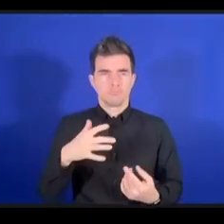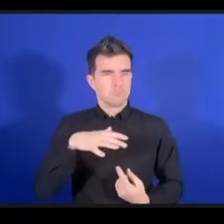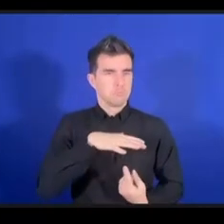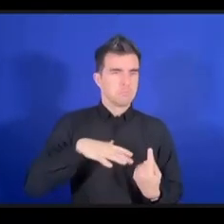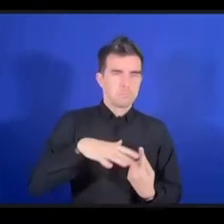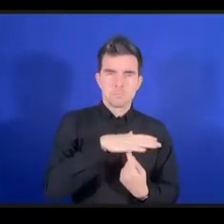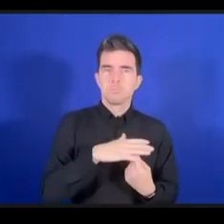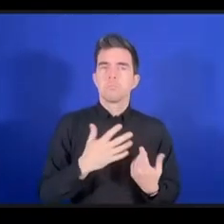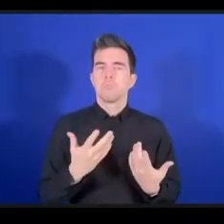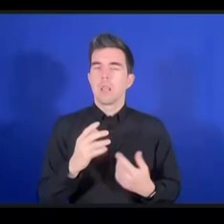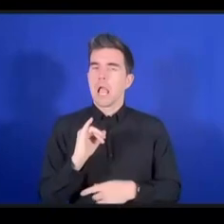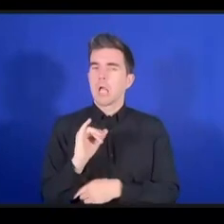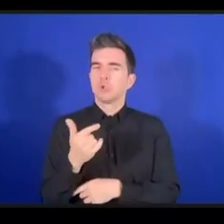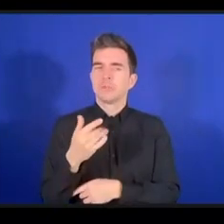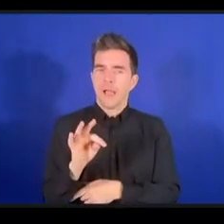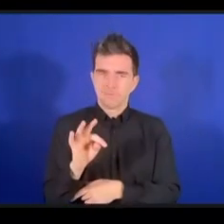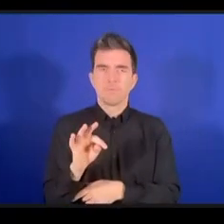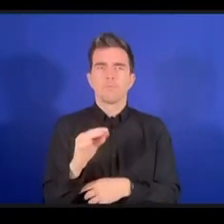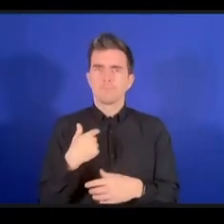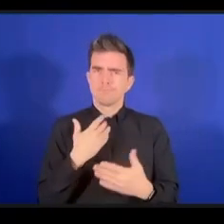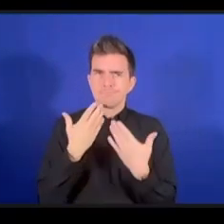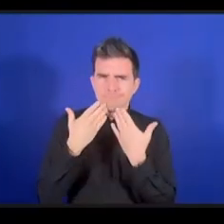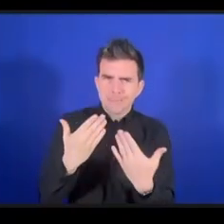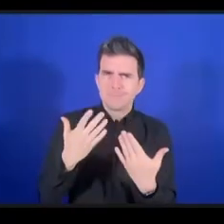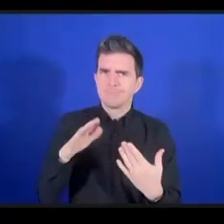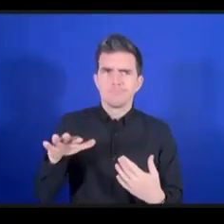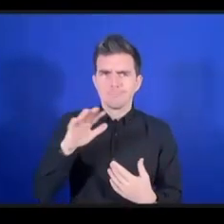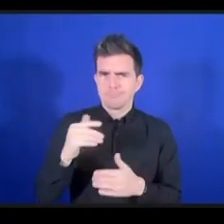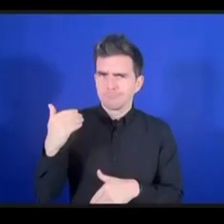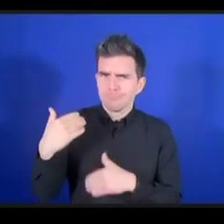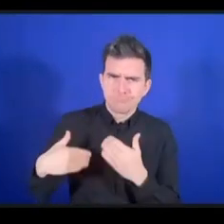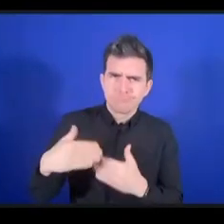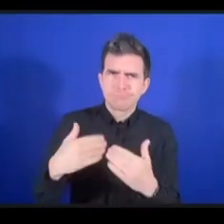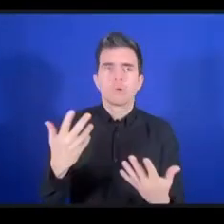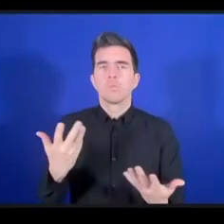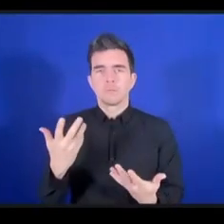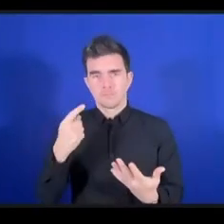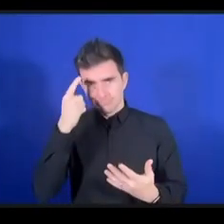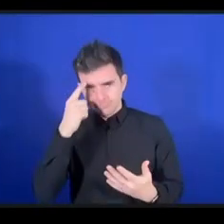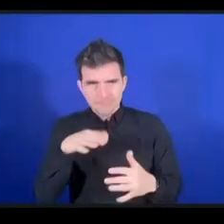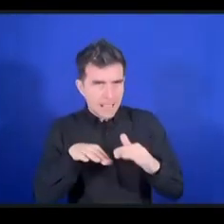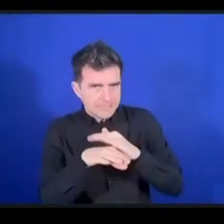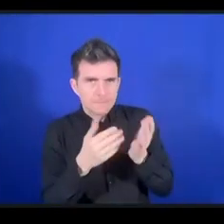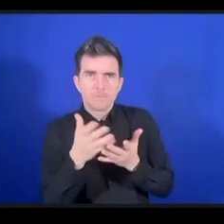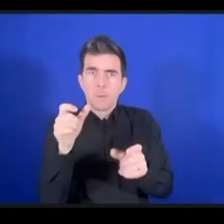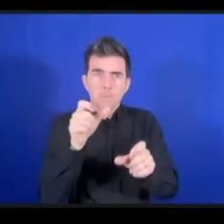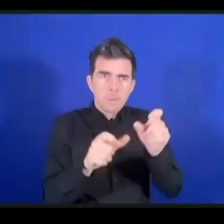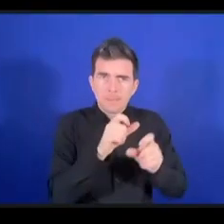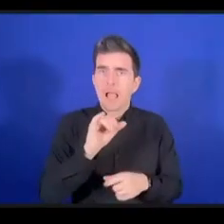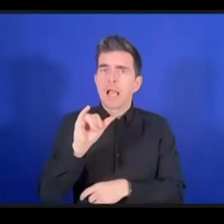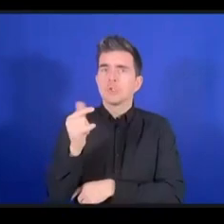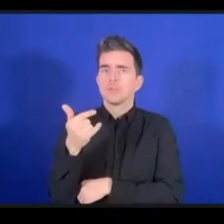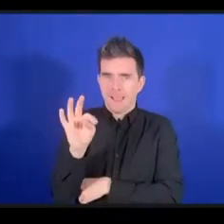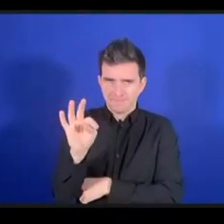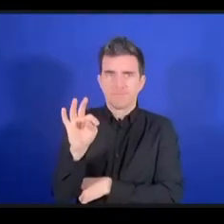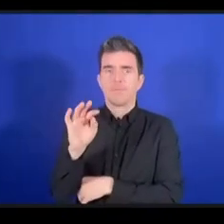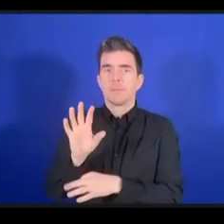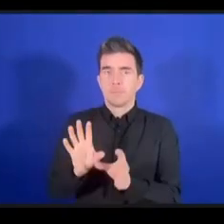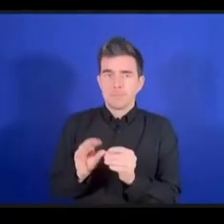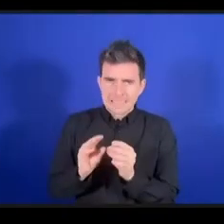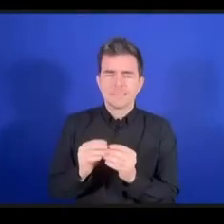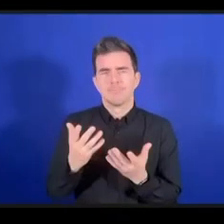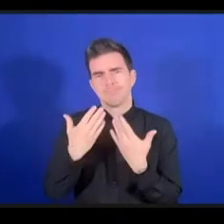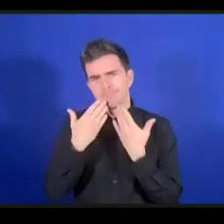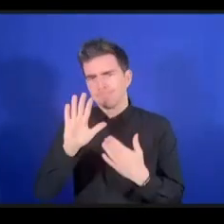participantes en reuniones del igf muchísimas gracias de verdad por tu labor en este importante tema ahora vamos a